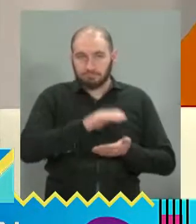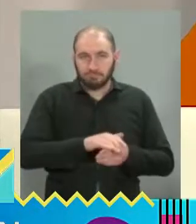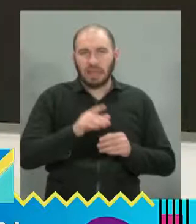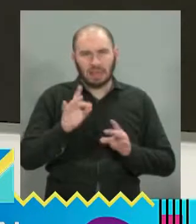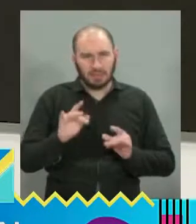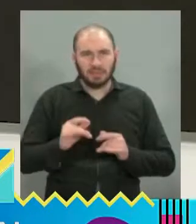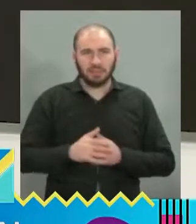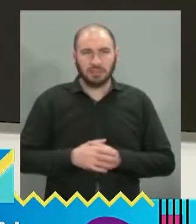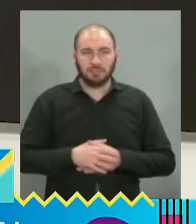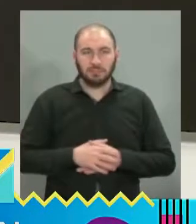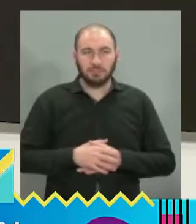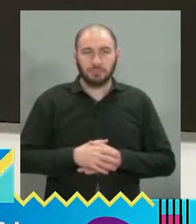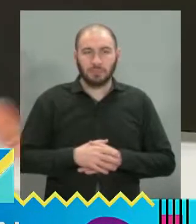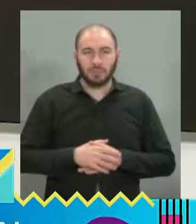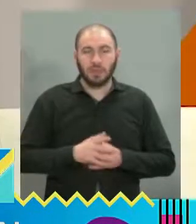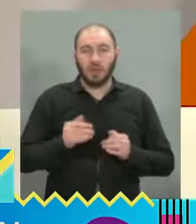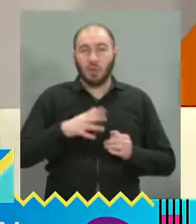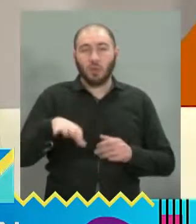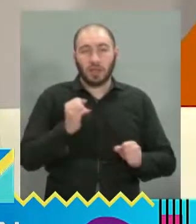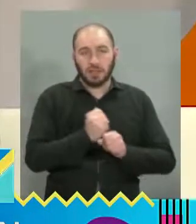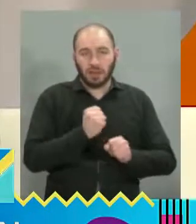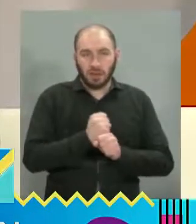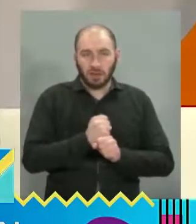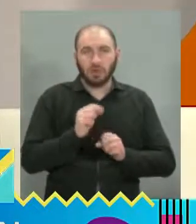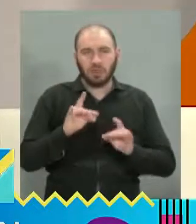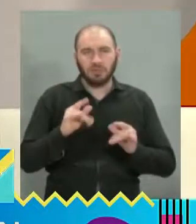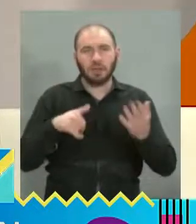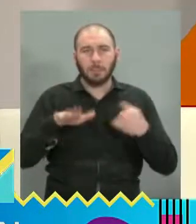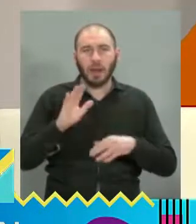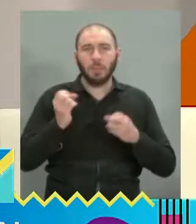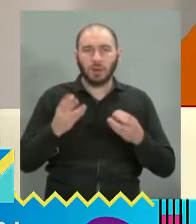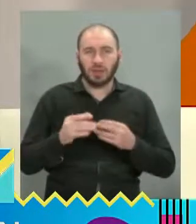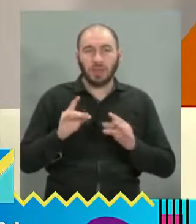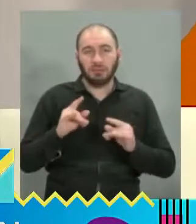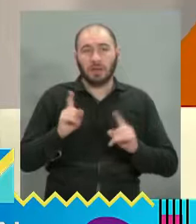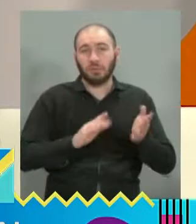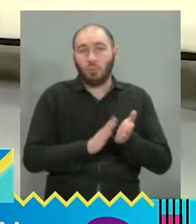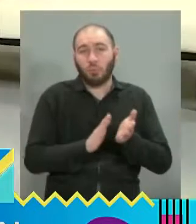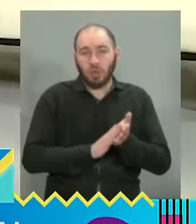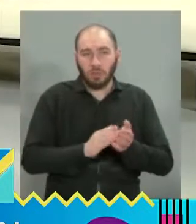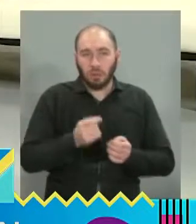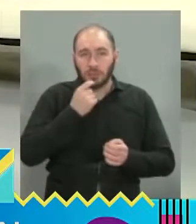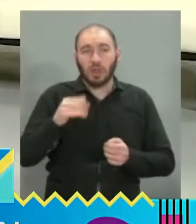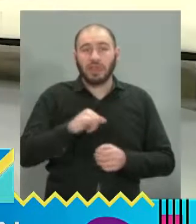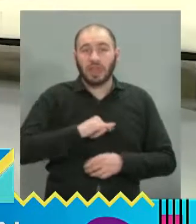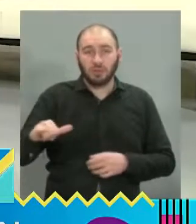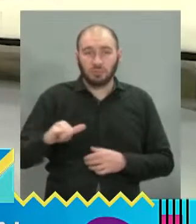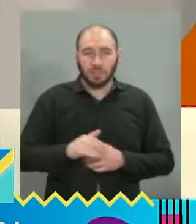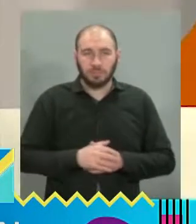es difícil, más que nada en los ámbitos laborales es donde más difícil es, porque también es difícil a veces de probarlo. Obviamente cuando uno hace una